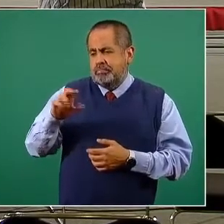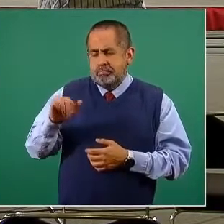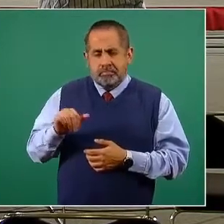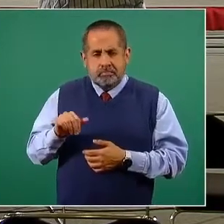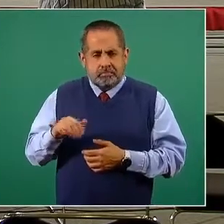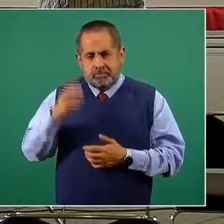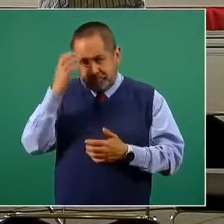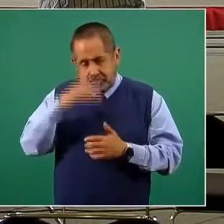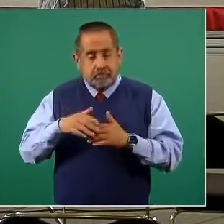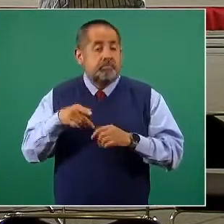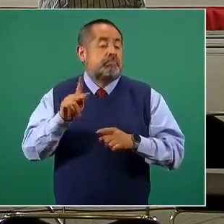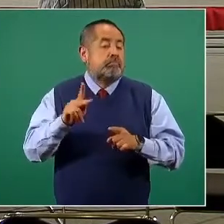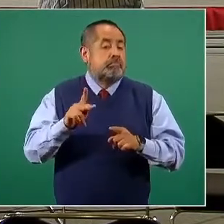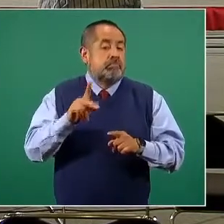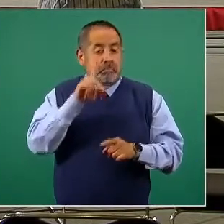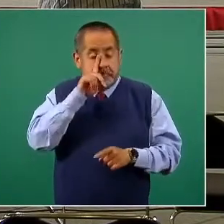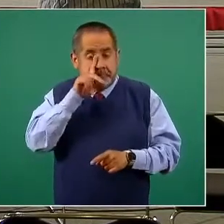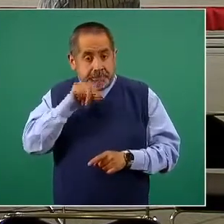el día de mañana